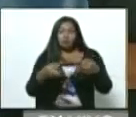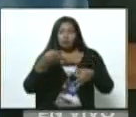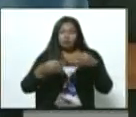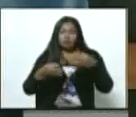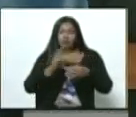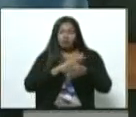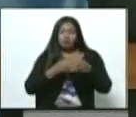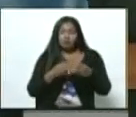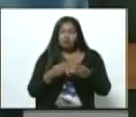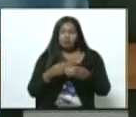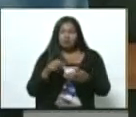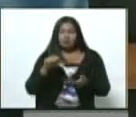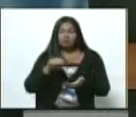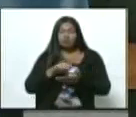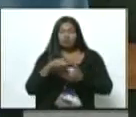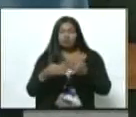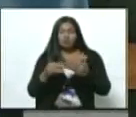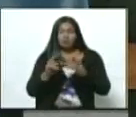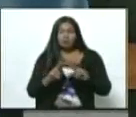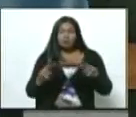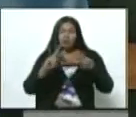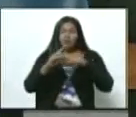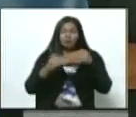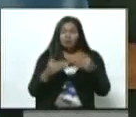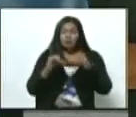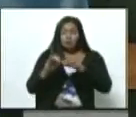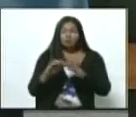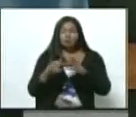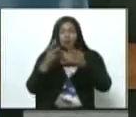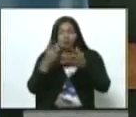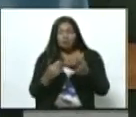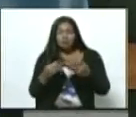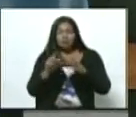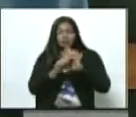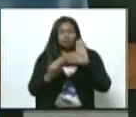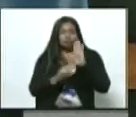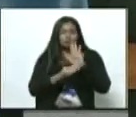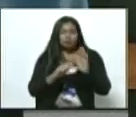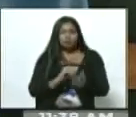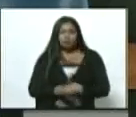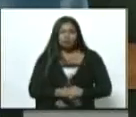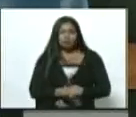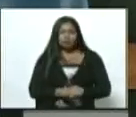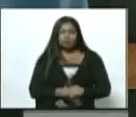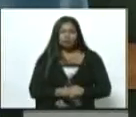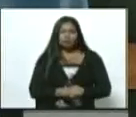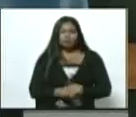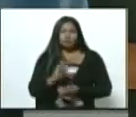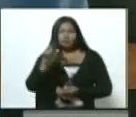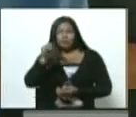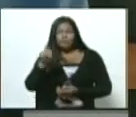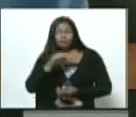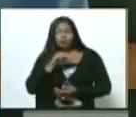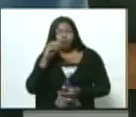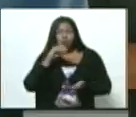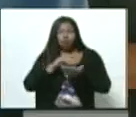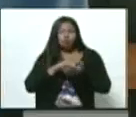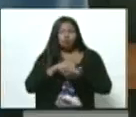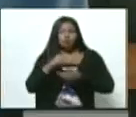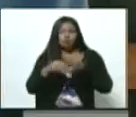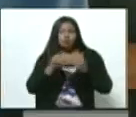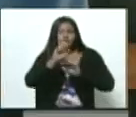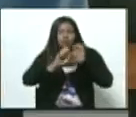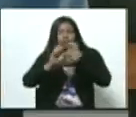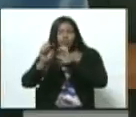Poder Ciudadano haga valer pues esa letra constitucional, y en lo que nos toca pues evaluar